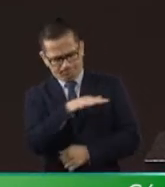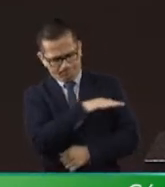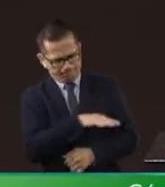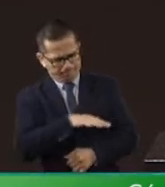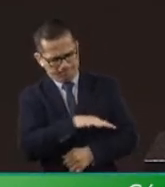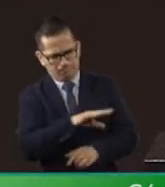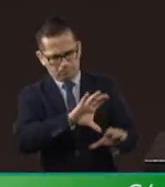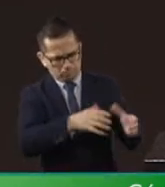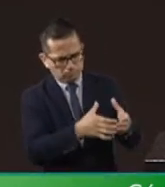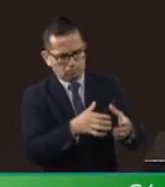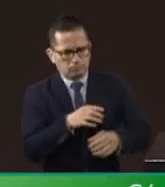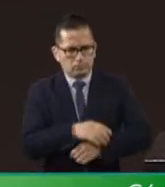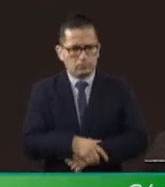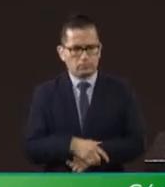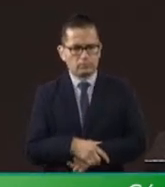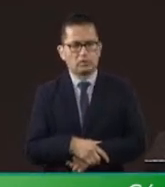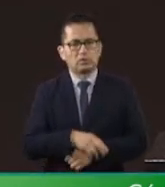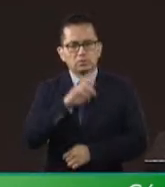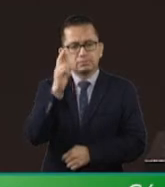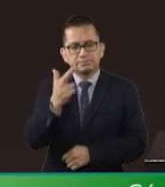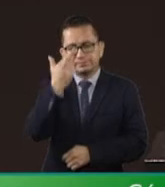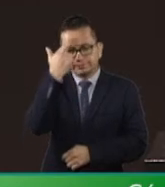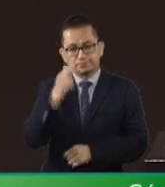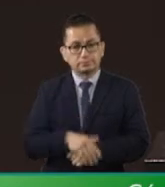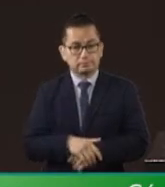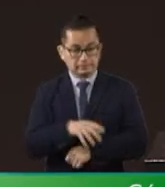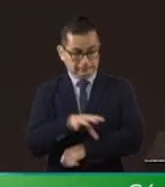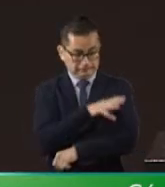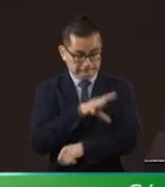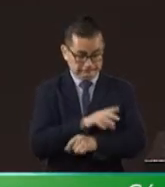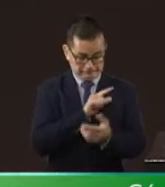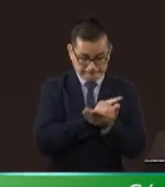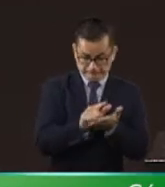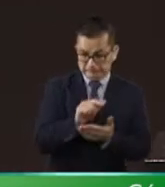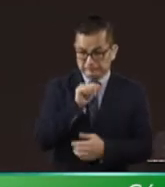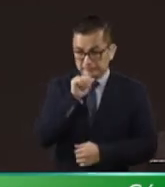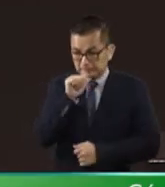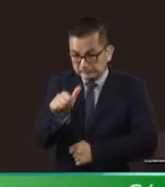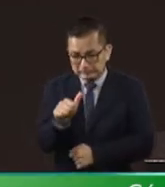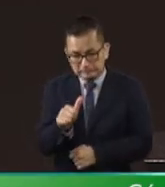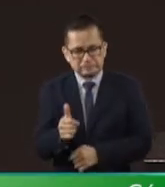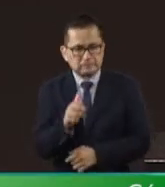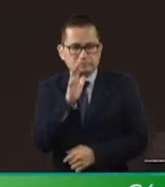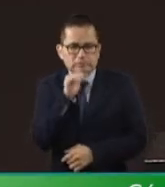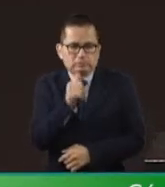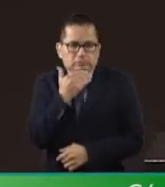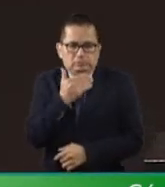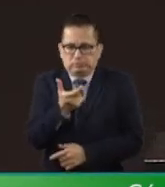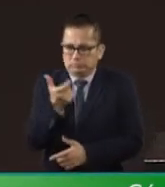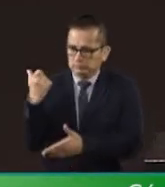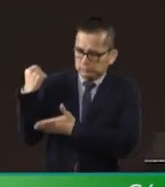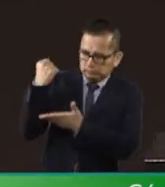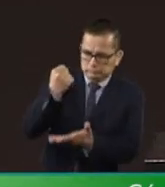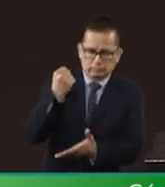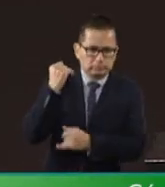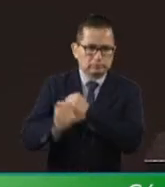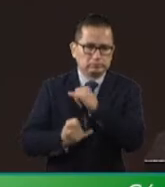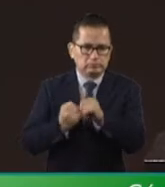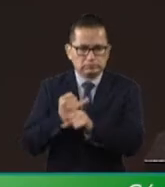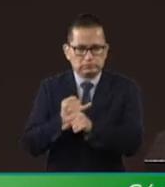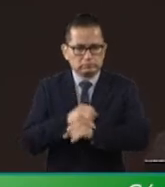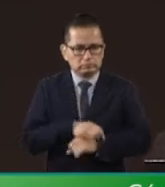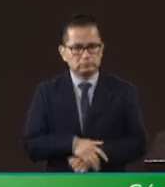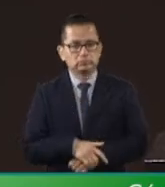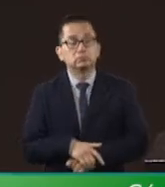humanos. Recordemos, sin energía limpia y eficiente, no hay posibilidad de atraer inversiones internacionales. Y